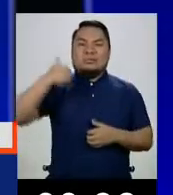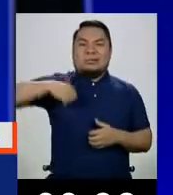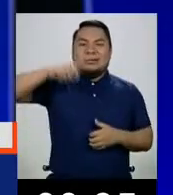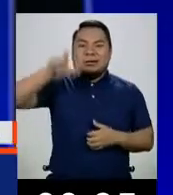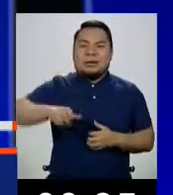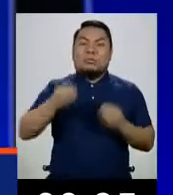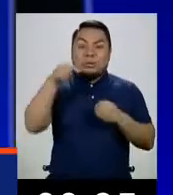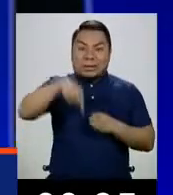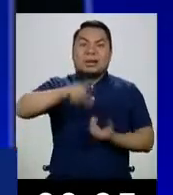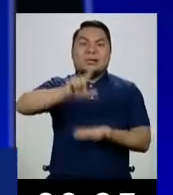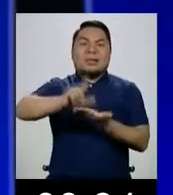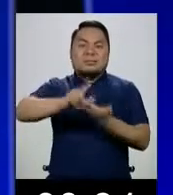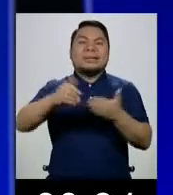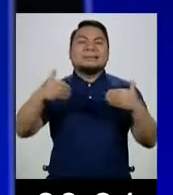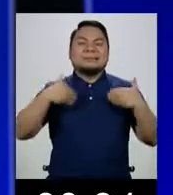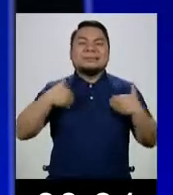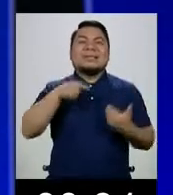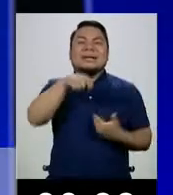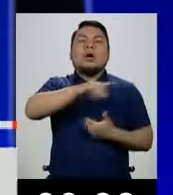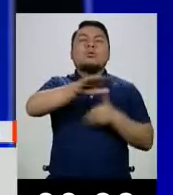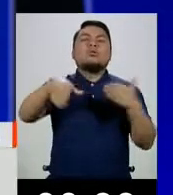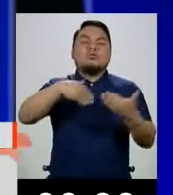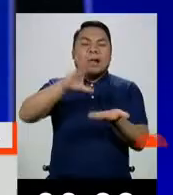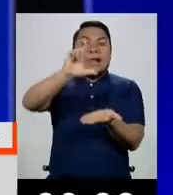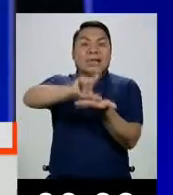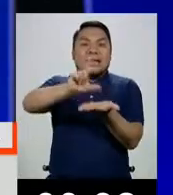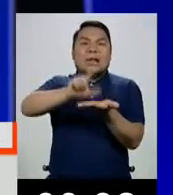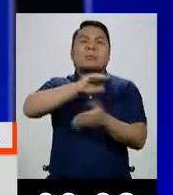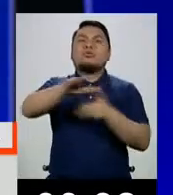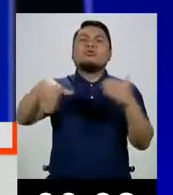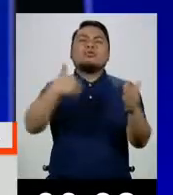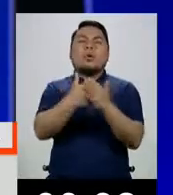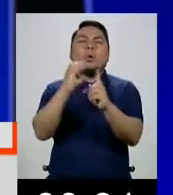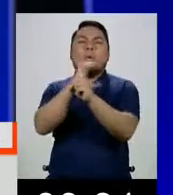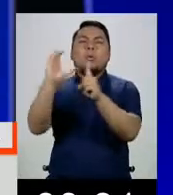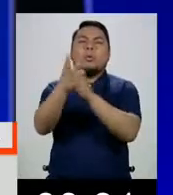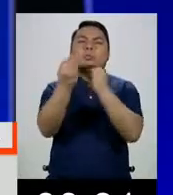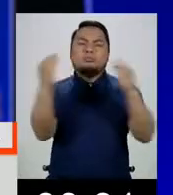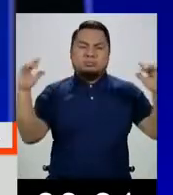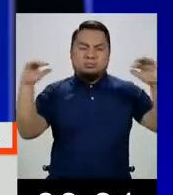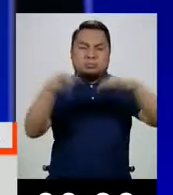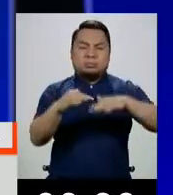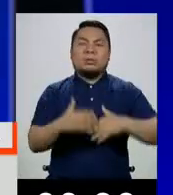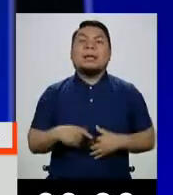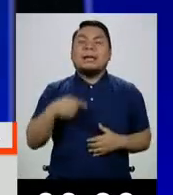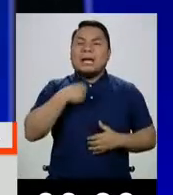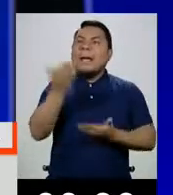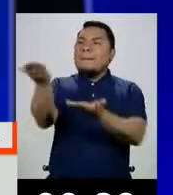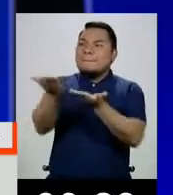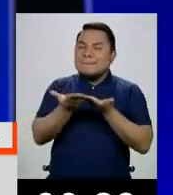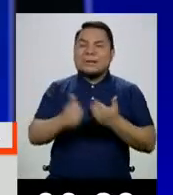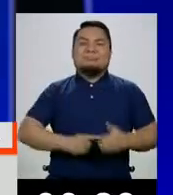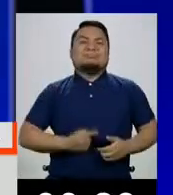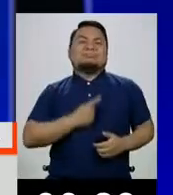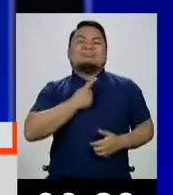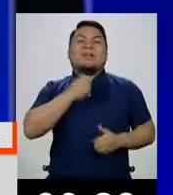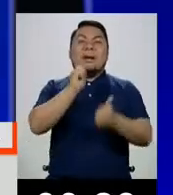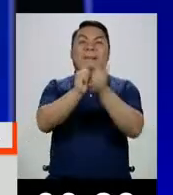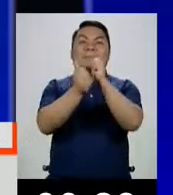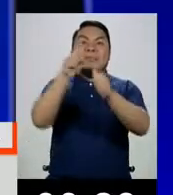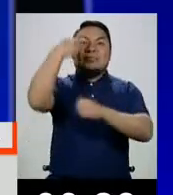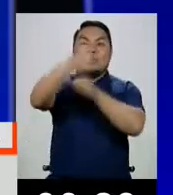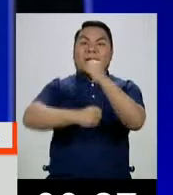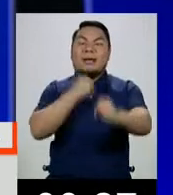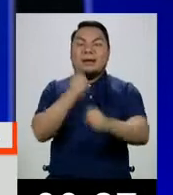para que lima sea la capital de la diversidad cultural de américa del sur que recibamos con orgullo a nuestros visitantes a los panamericanos del